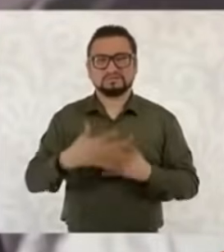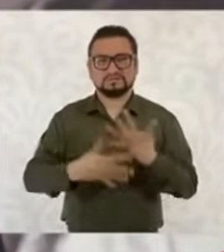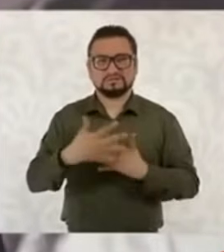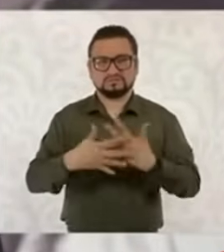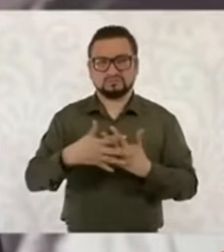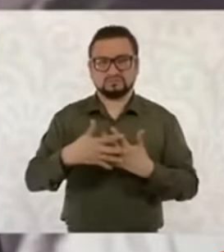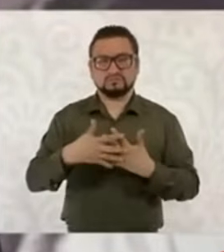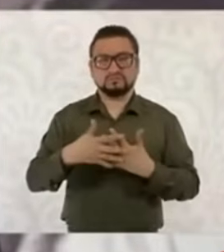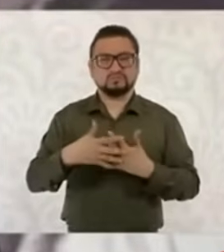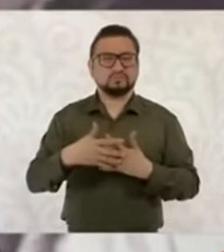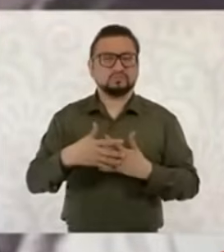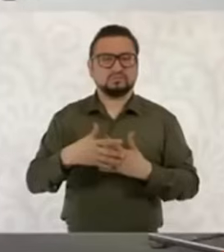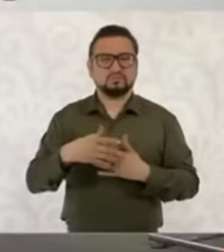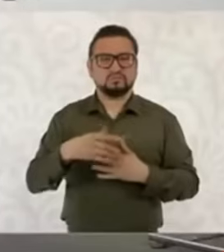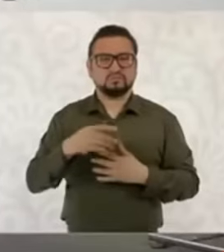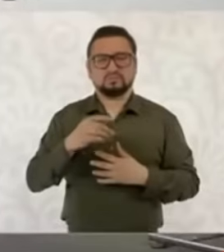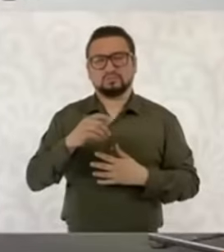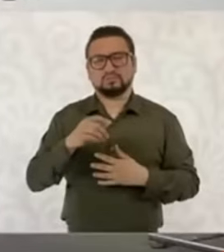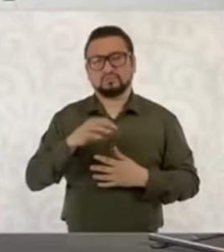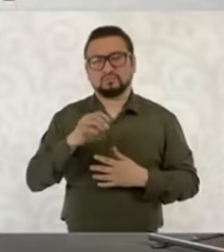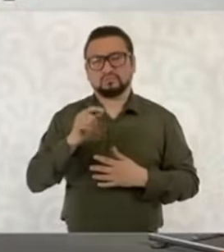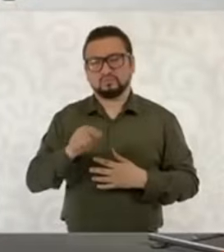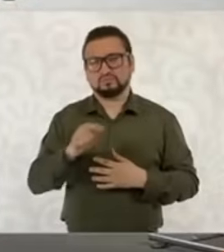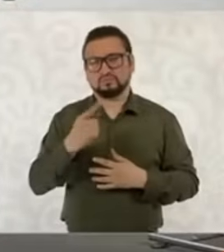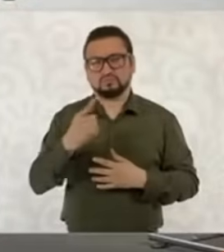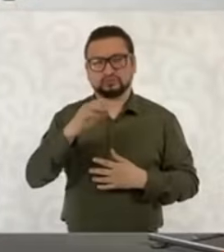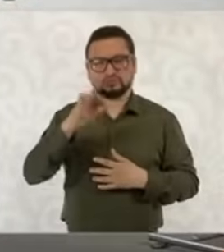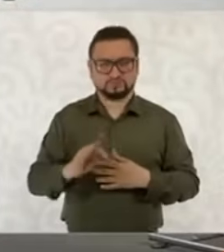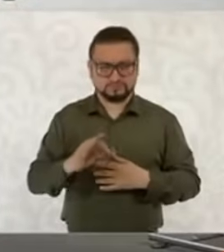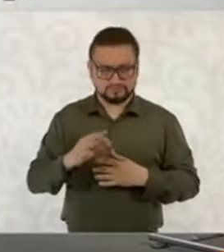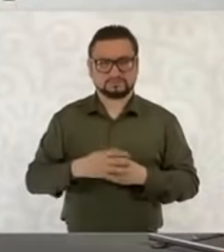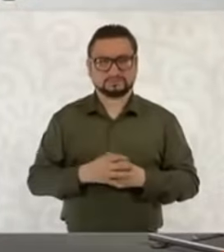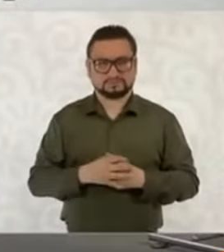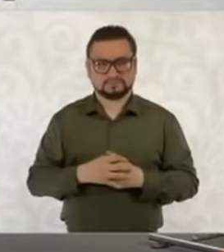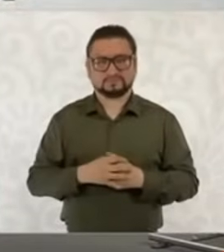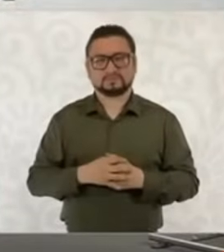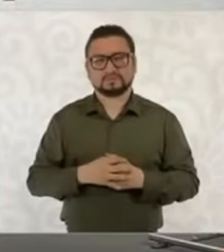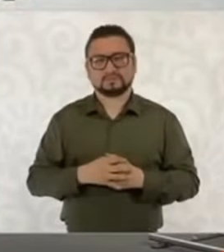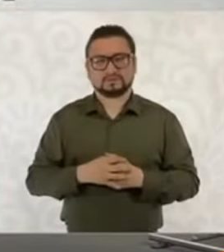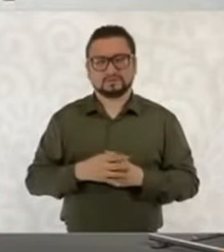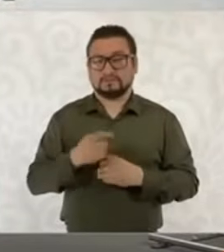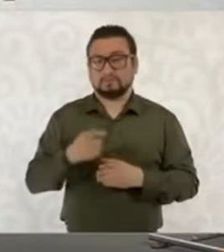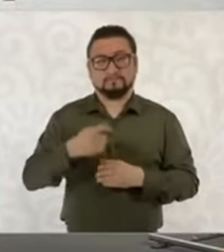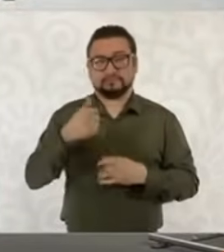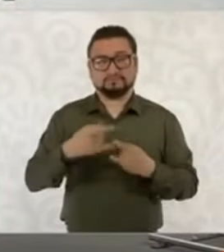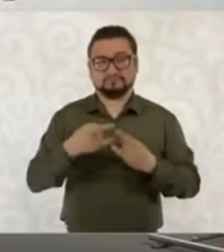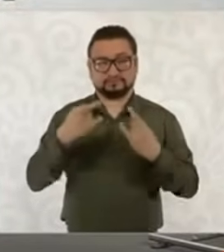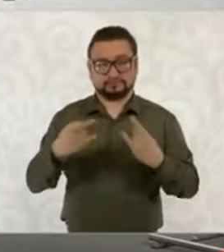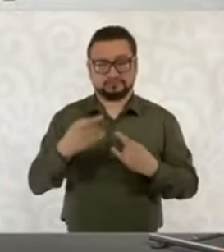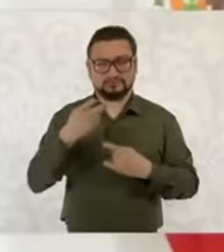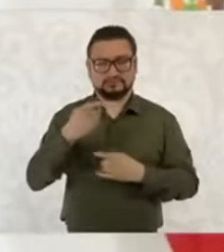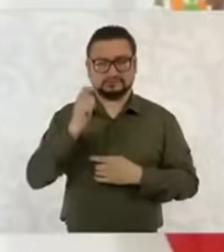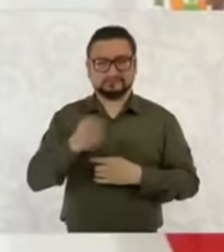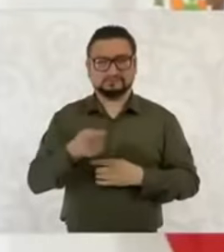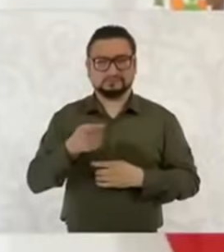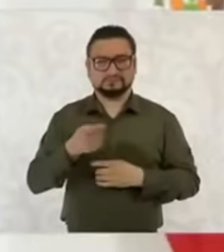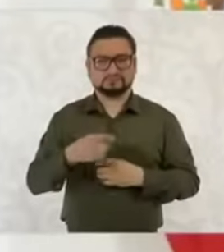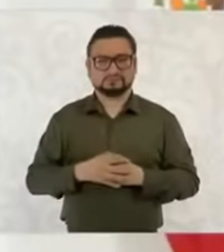15.1%, lo cual es un récord histórico, una muestra de que